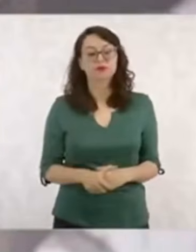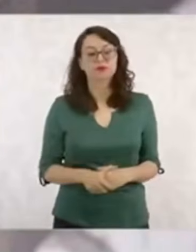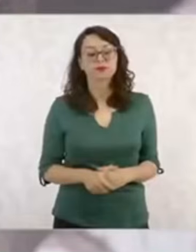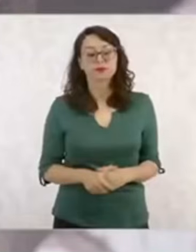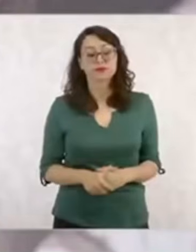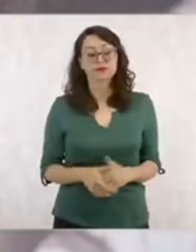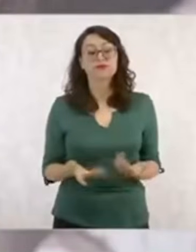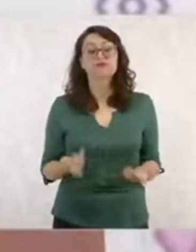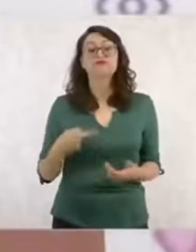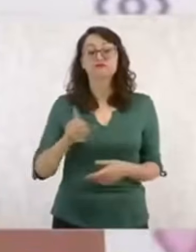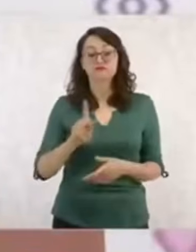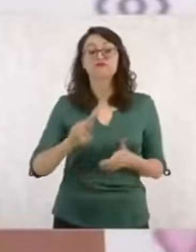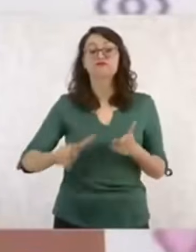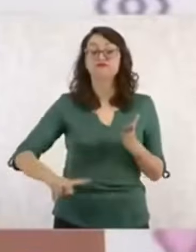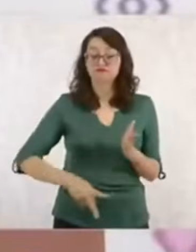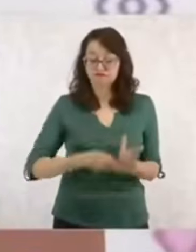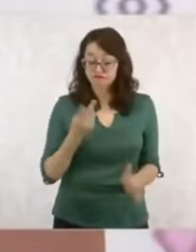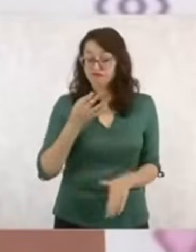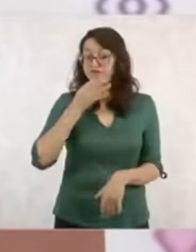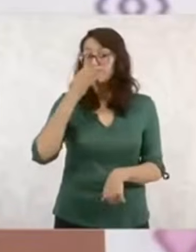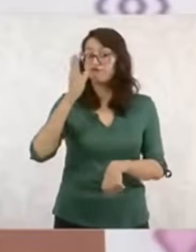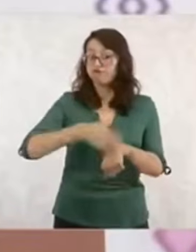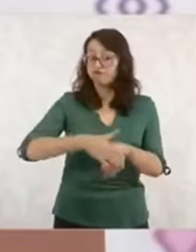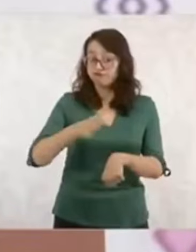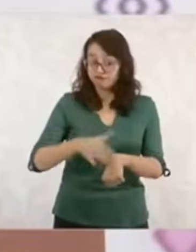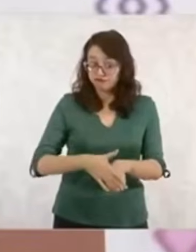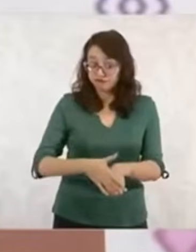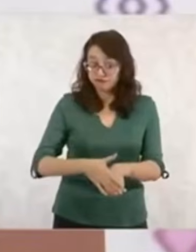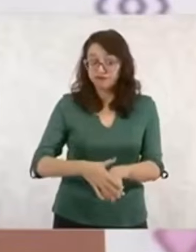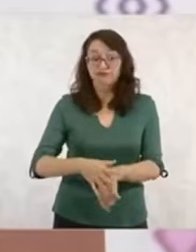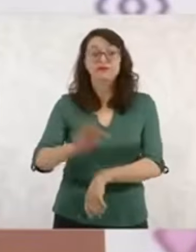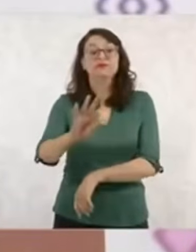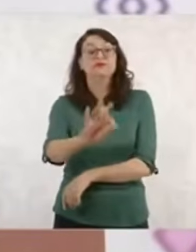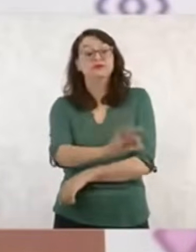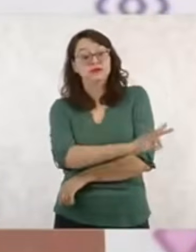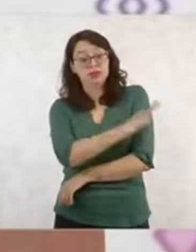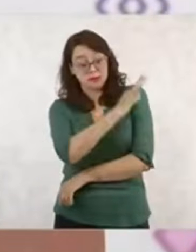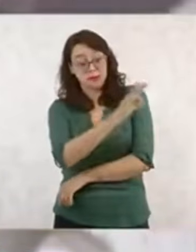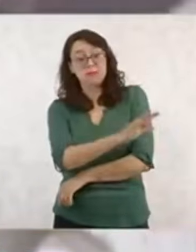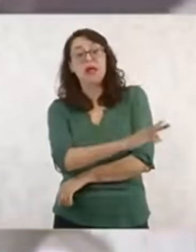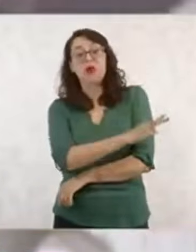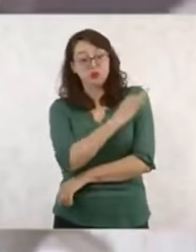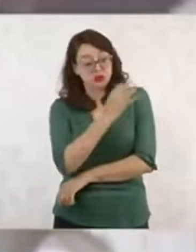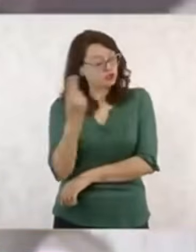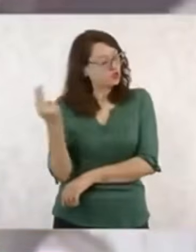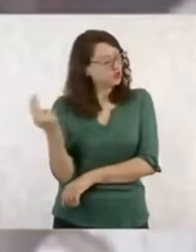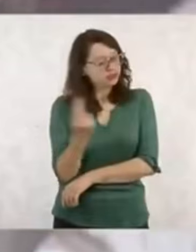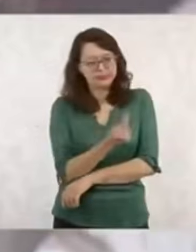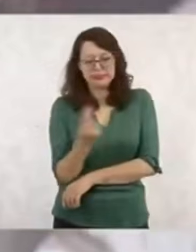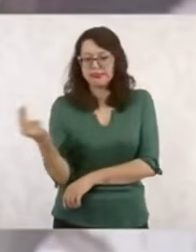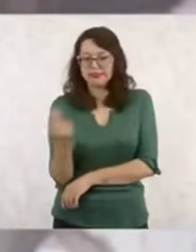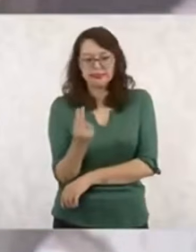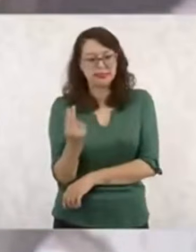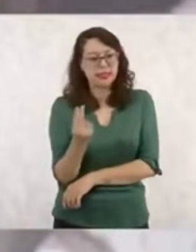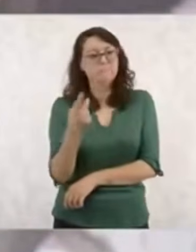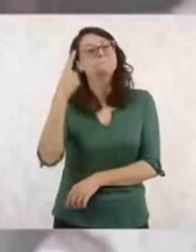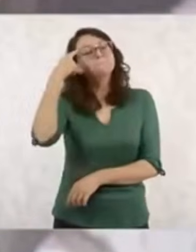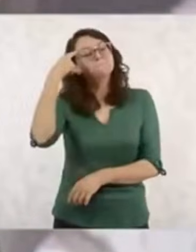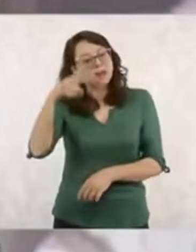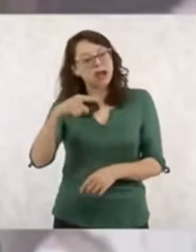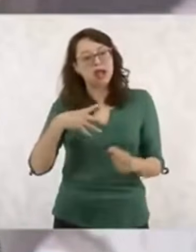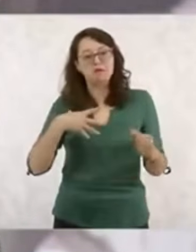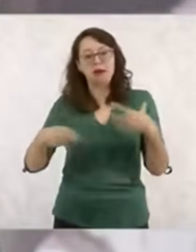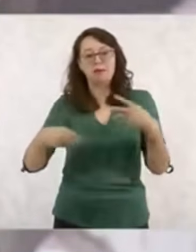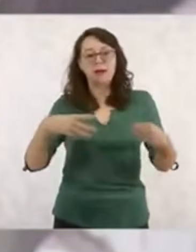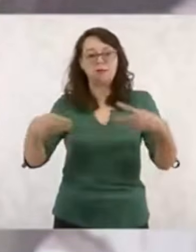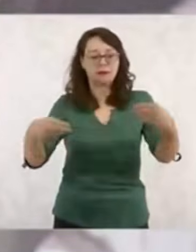Pero insisto, el mensaje es que la vacunación, como espero mostrarles, es la manera de controlar el